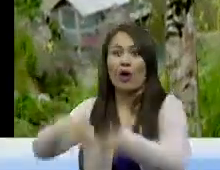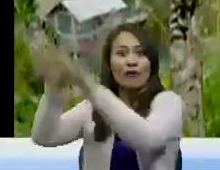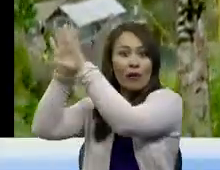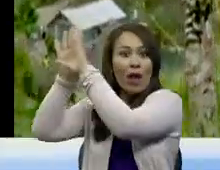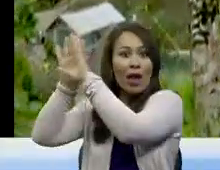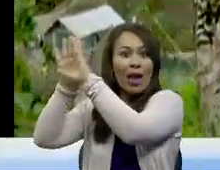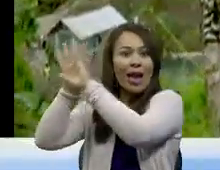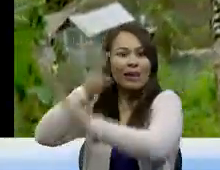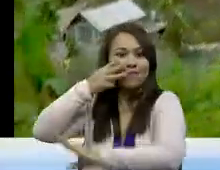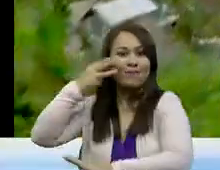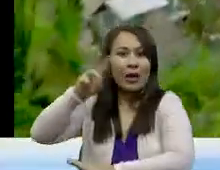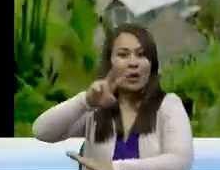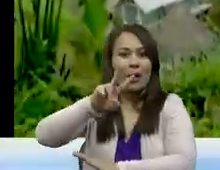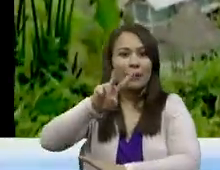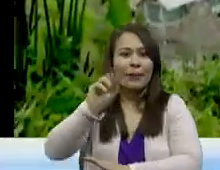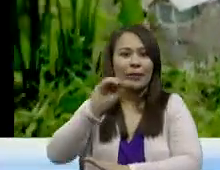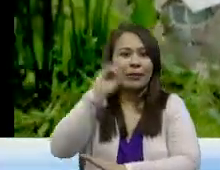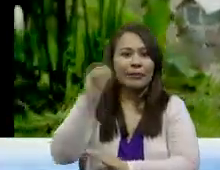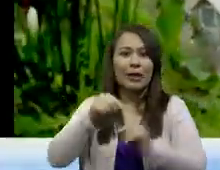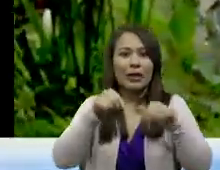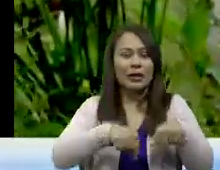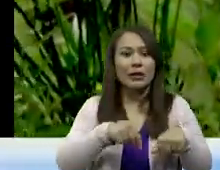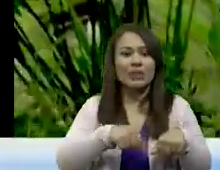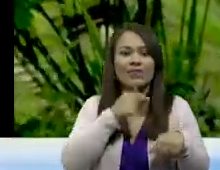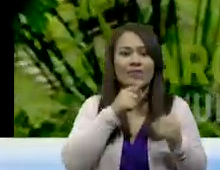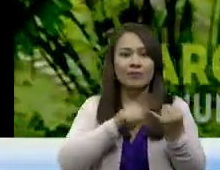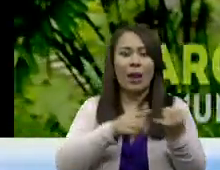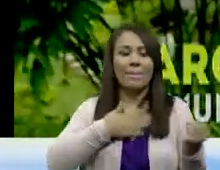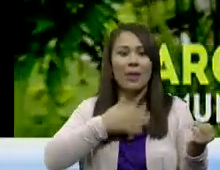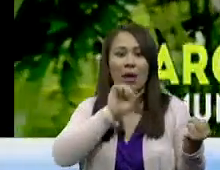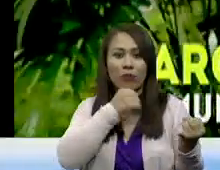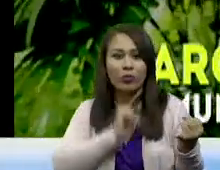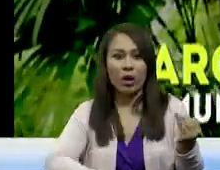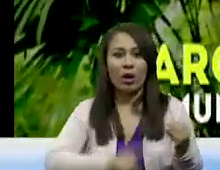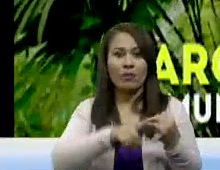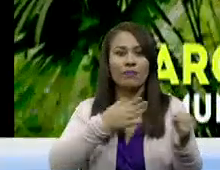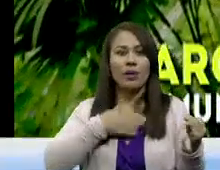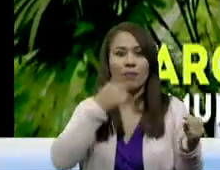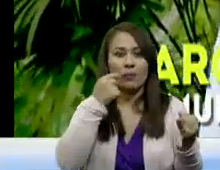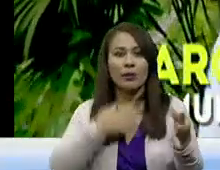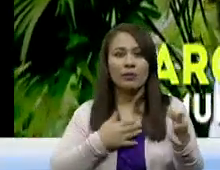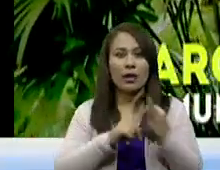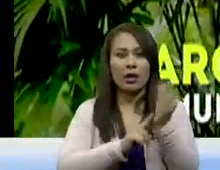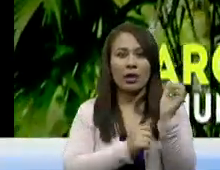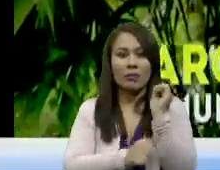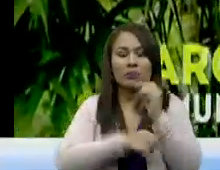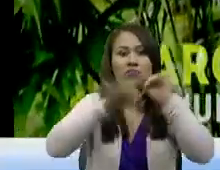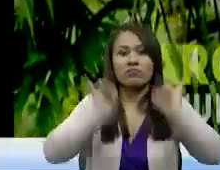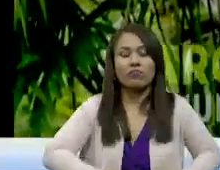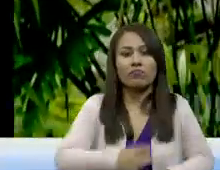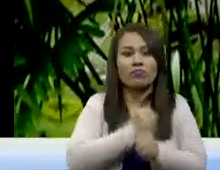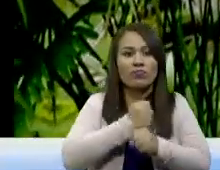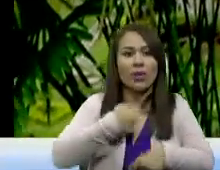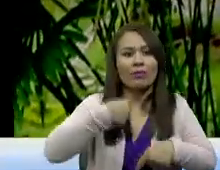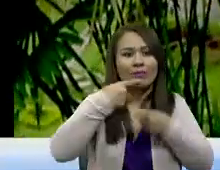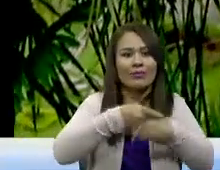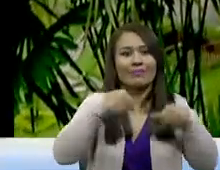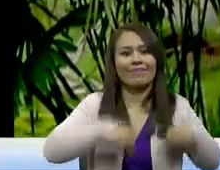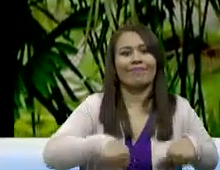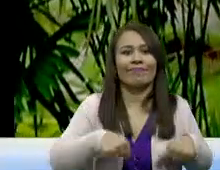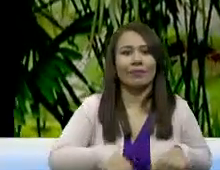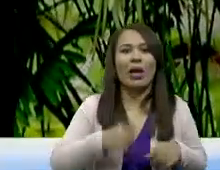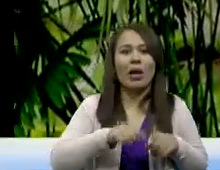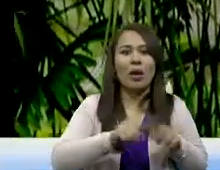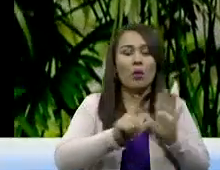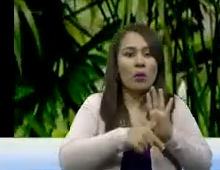que se quedó ahí, el 18% compuesto por mis abuelos, mis padres y mis hermanos, llegaron, se fueron, de ahí se desplazaron hacia el